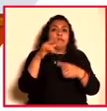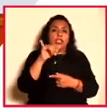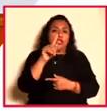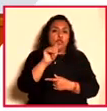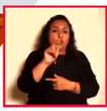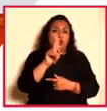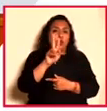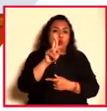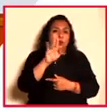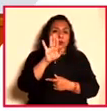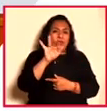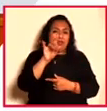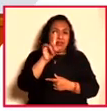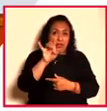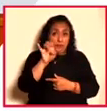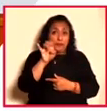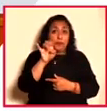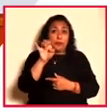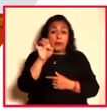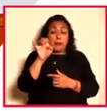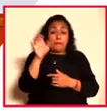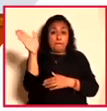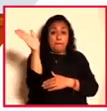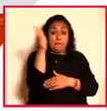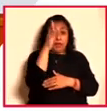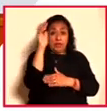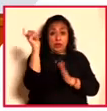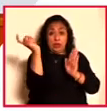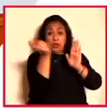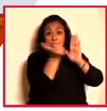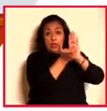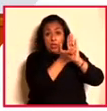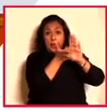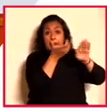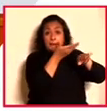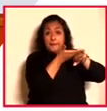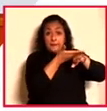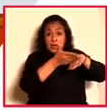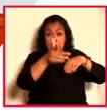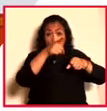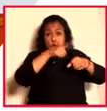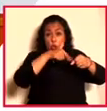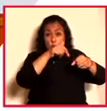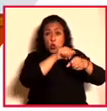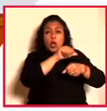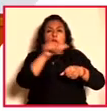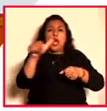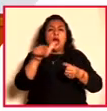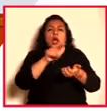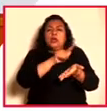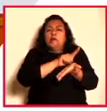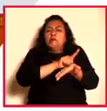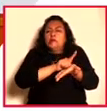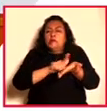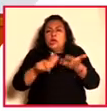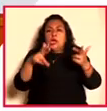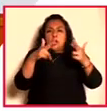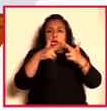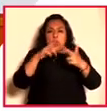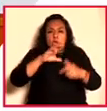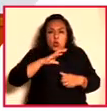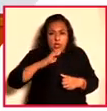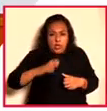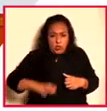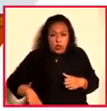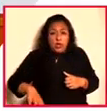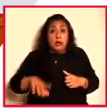en la cual en medio, en el color blanco, dedicado a la pureza de la religión católica, se